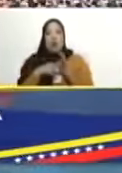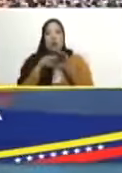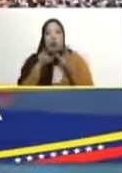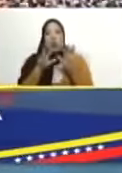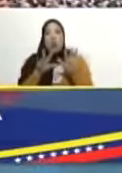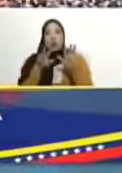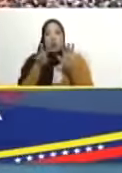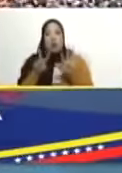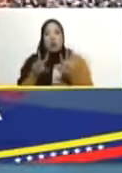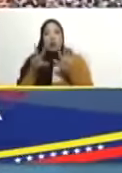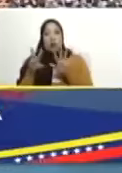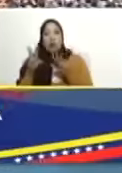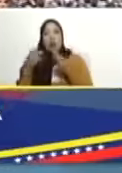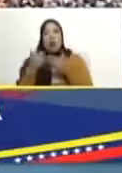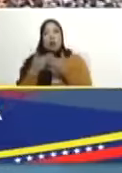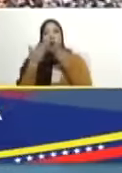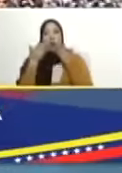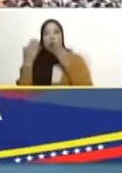1897, Tratado de Washington,